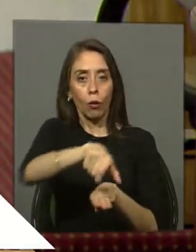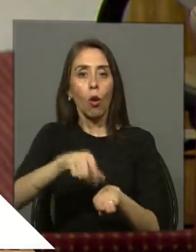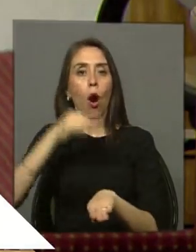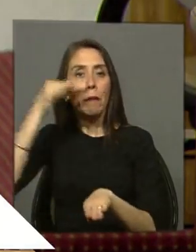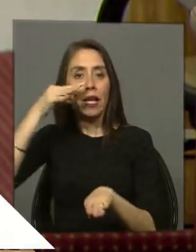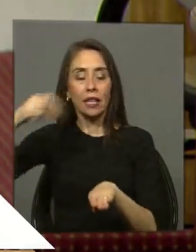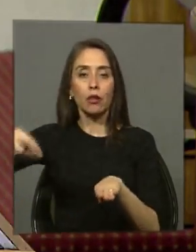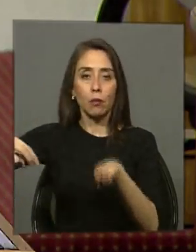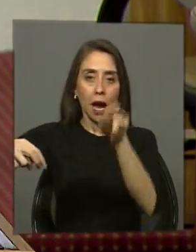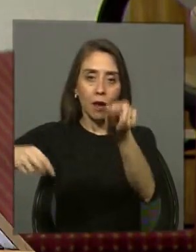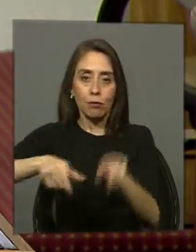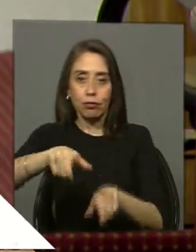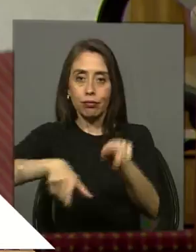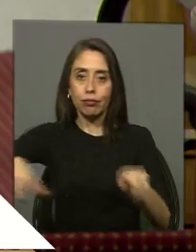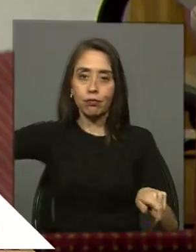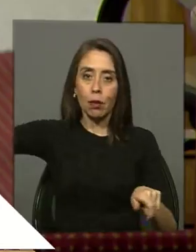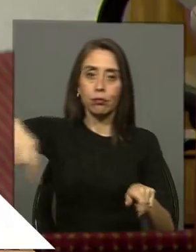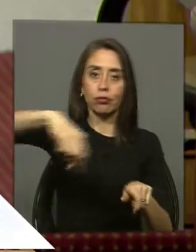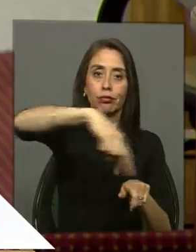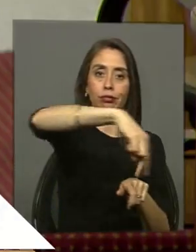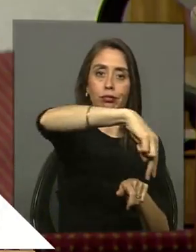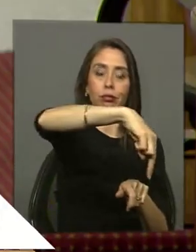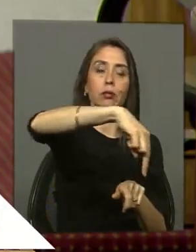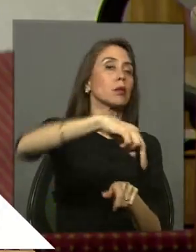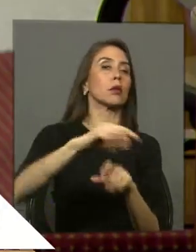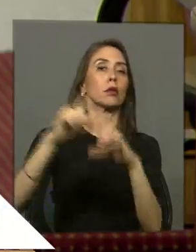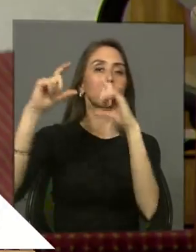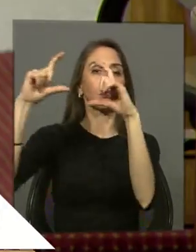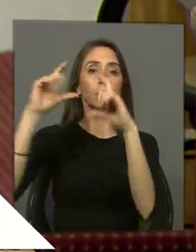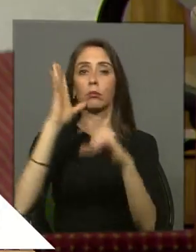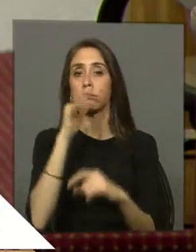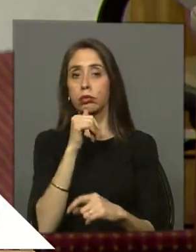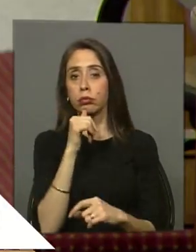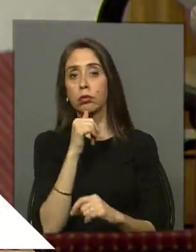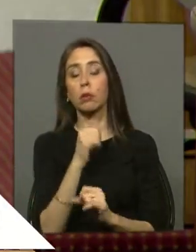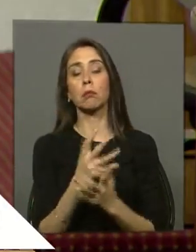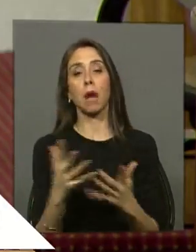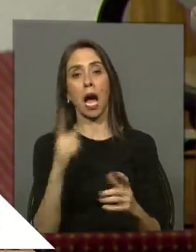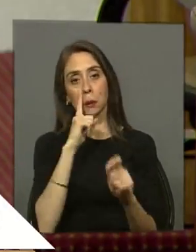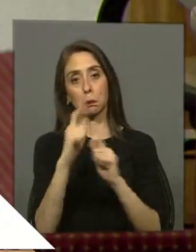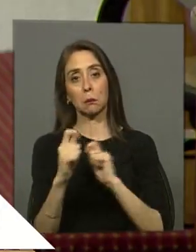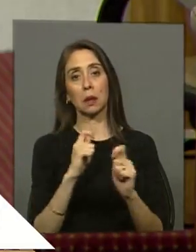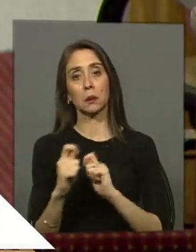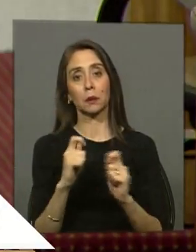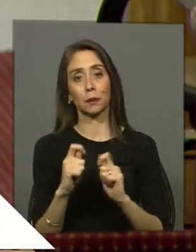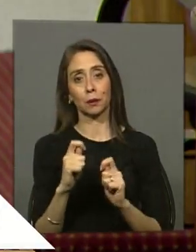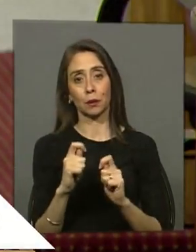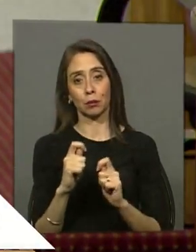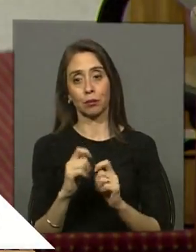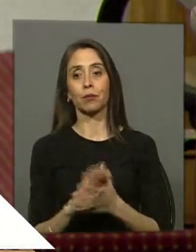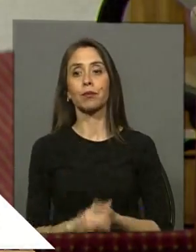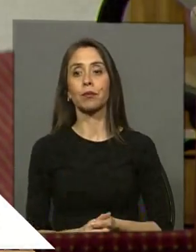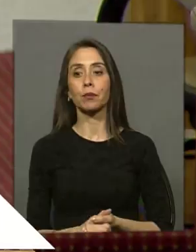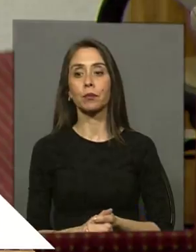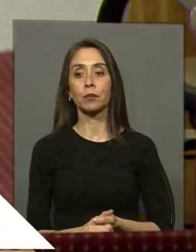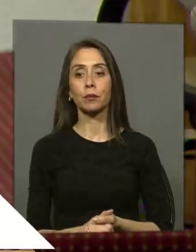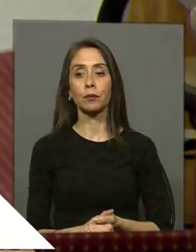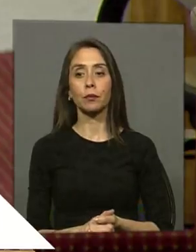y señalizados en distintos lugares genera evidentemente también un riesgo adicional en todas las partes urbanas por lo tanto